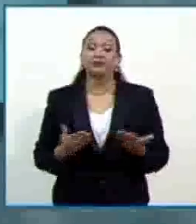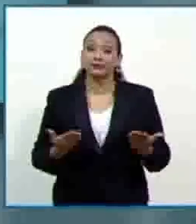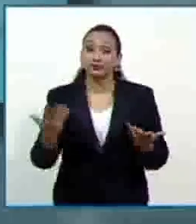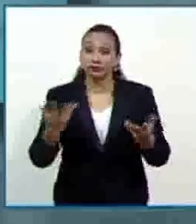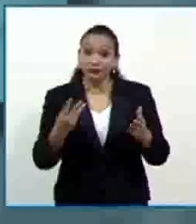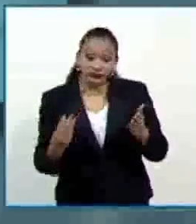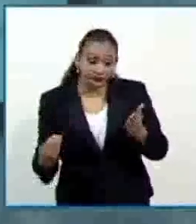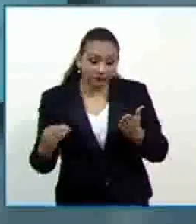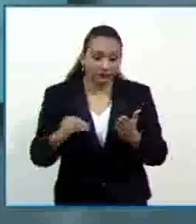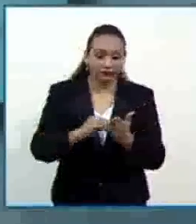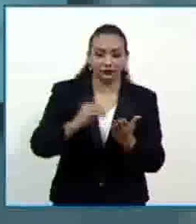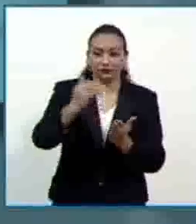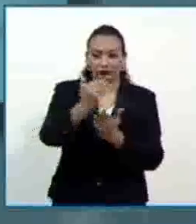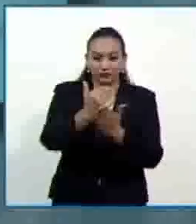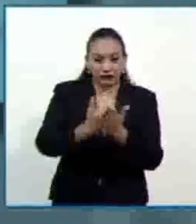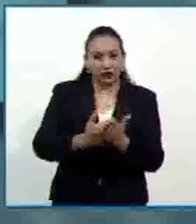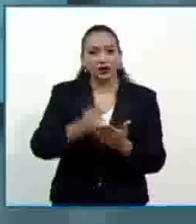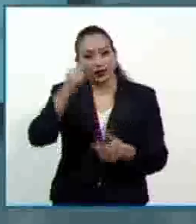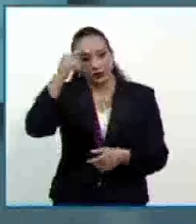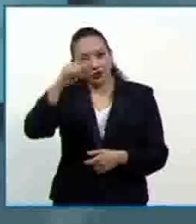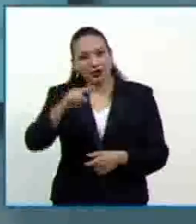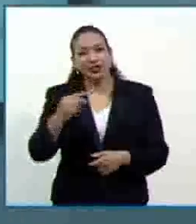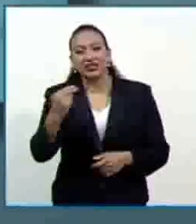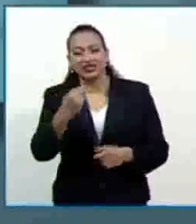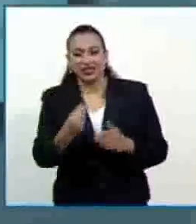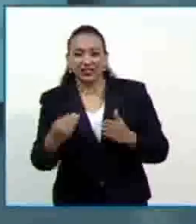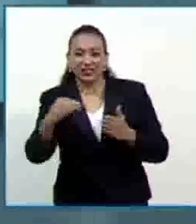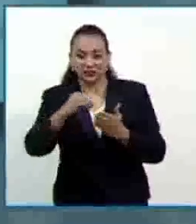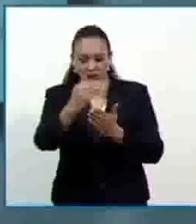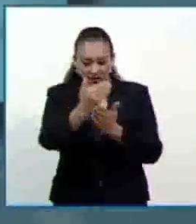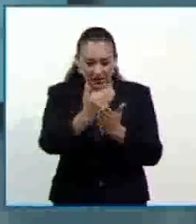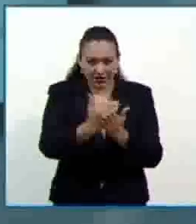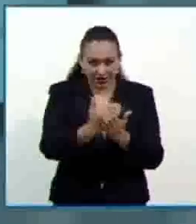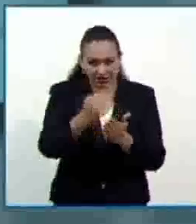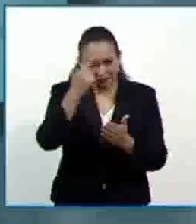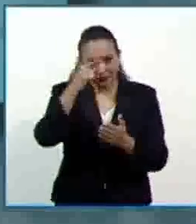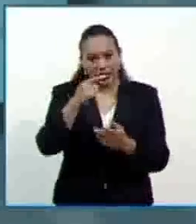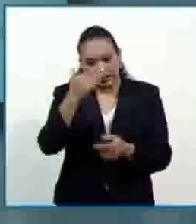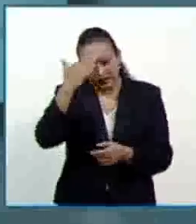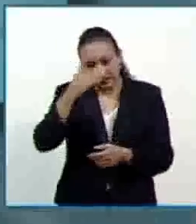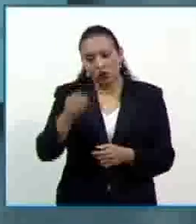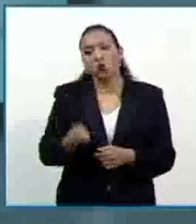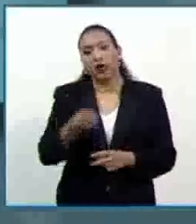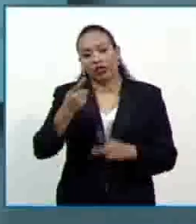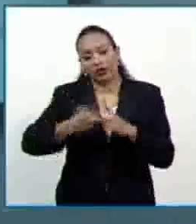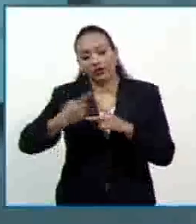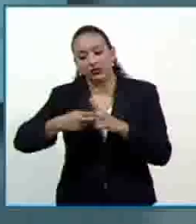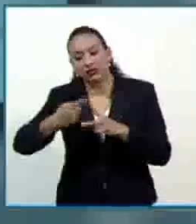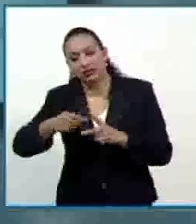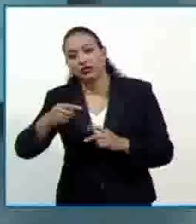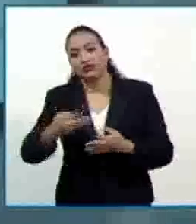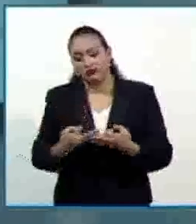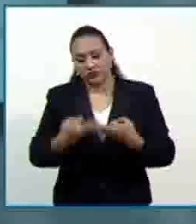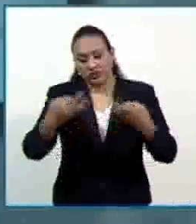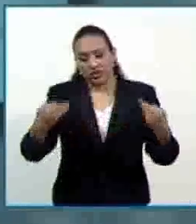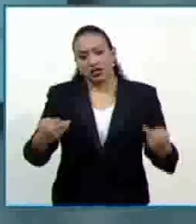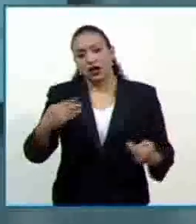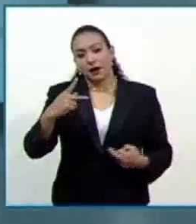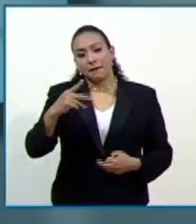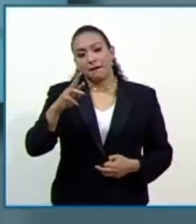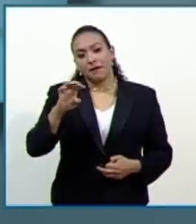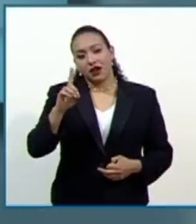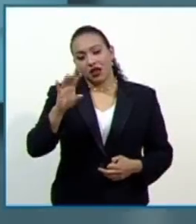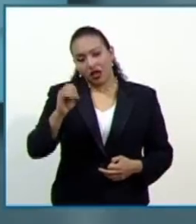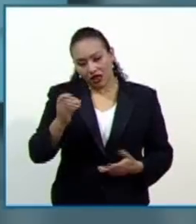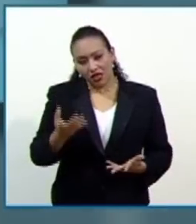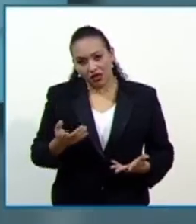gravable en el sentido de que pues, se requiere actualizar el catastro y los valores que están asociados a las propiedades para que se